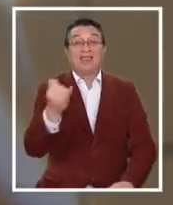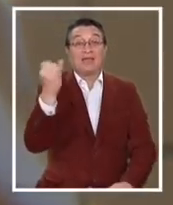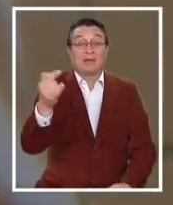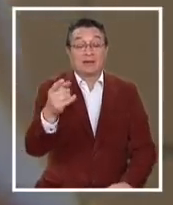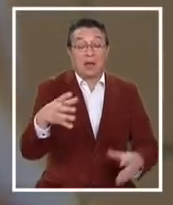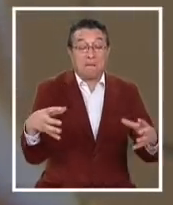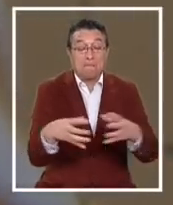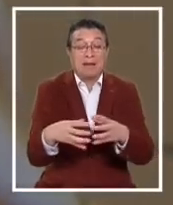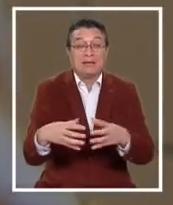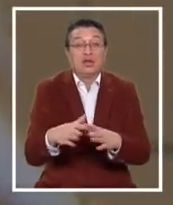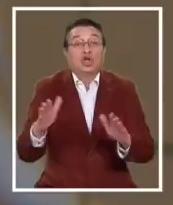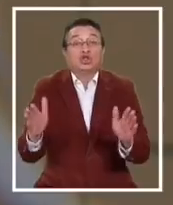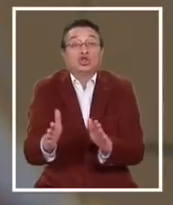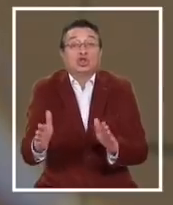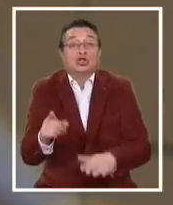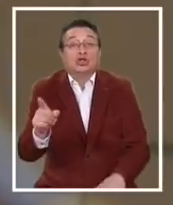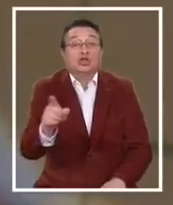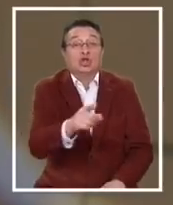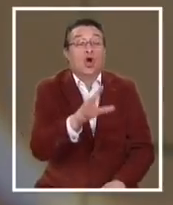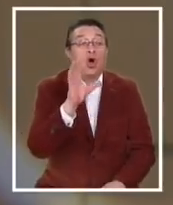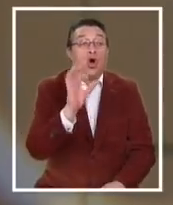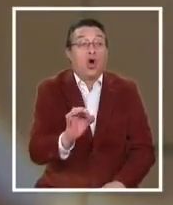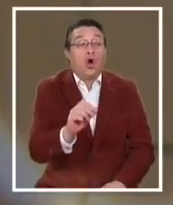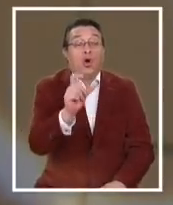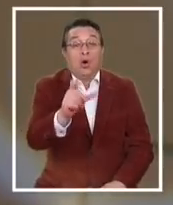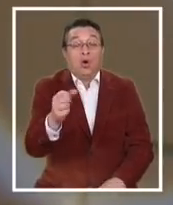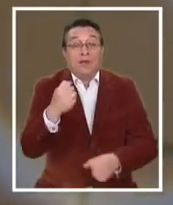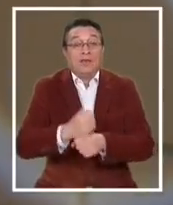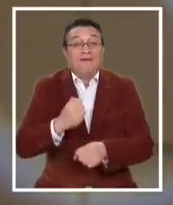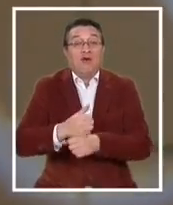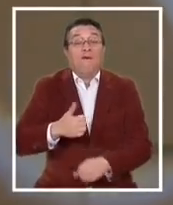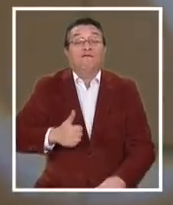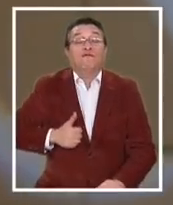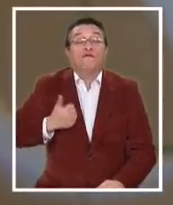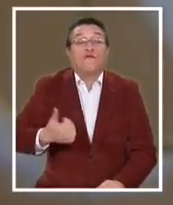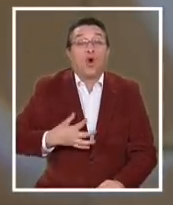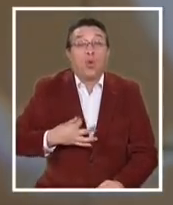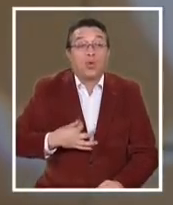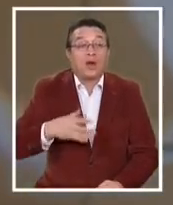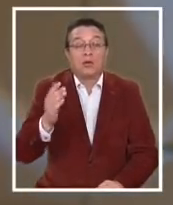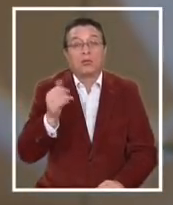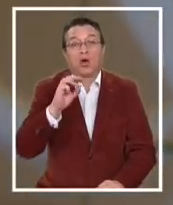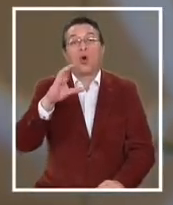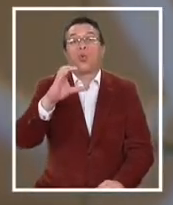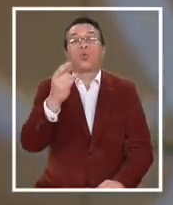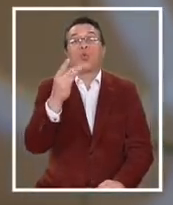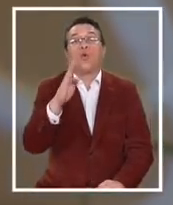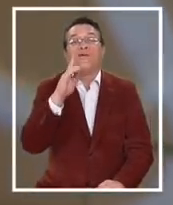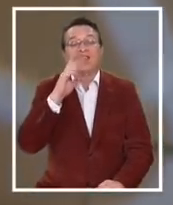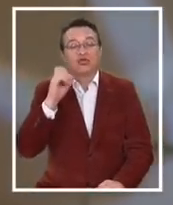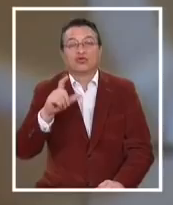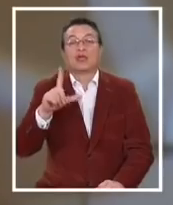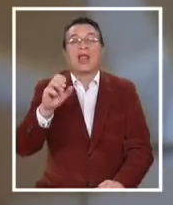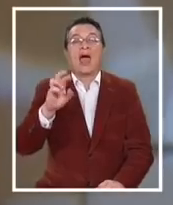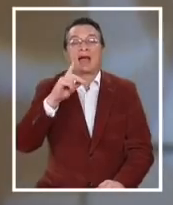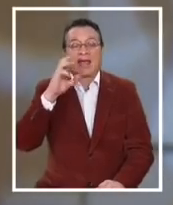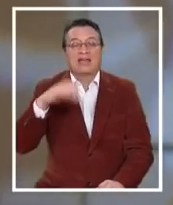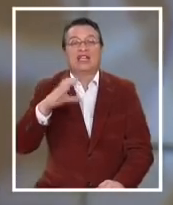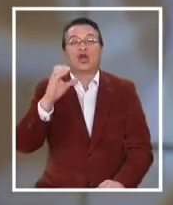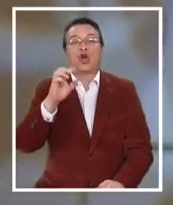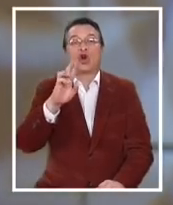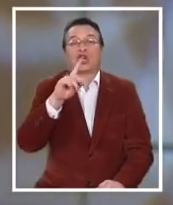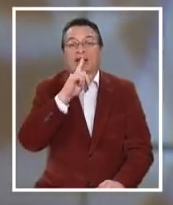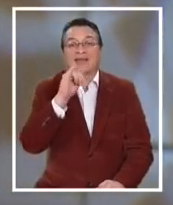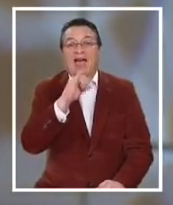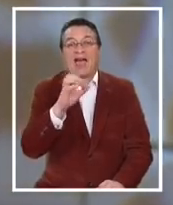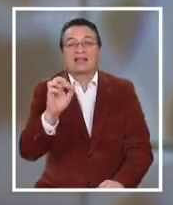de partidos chicos o aquellas que se fundan principalmente en trabajo voluntario, no como, no sé, Marcela Cubillos, Hernán Larraín, René Cortázar, que